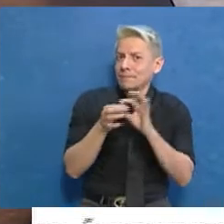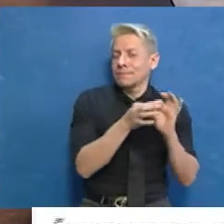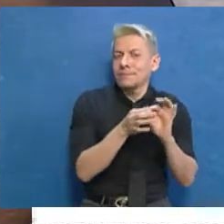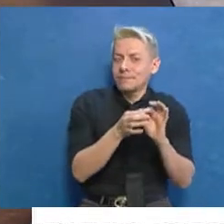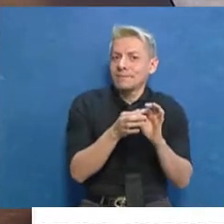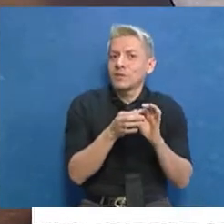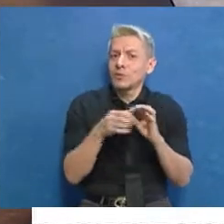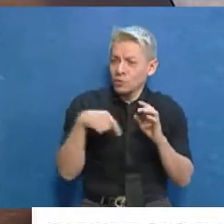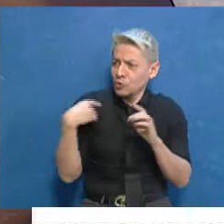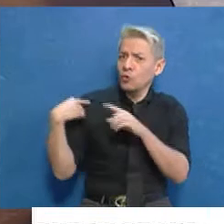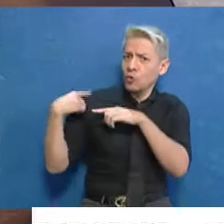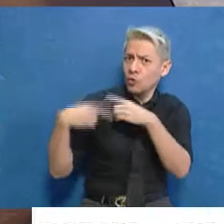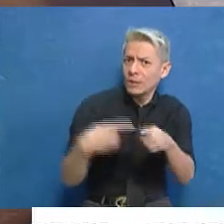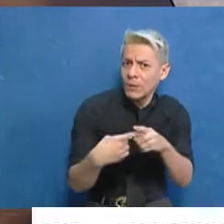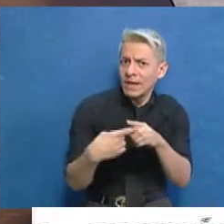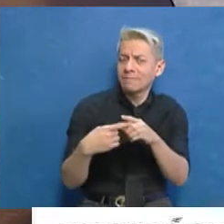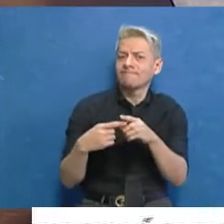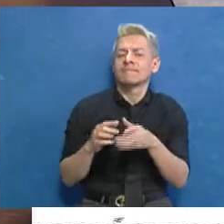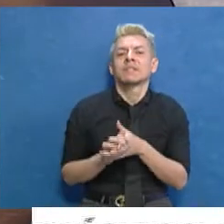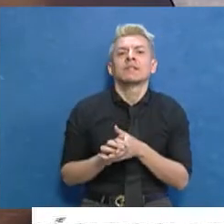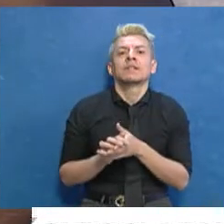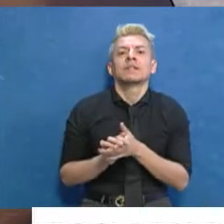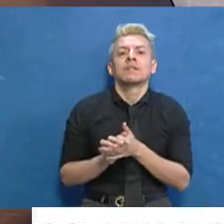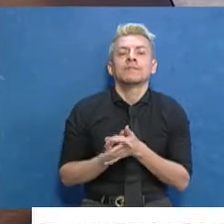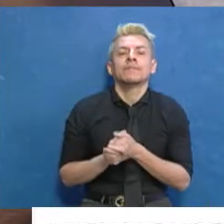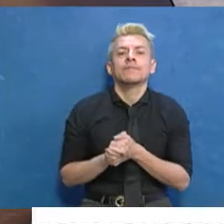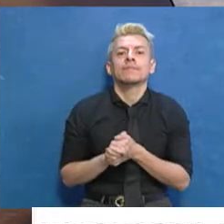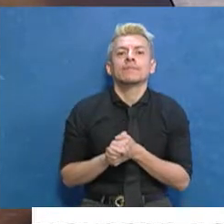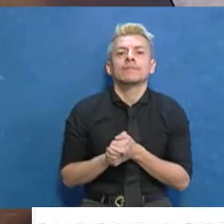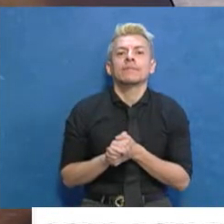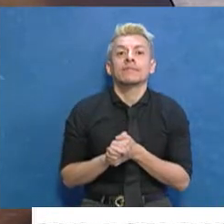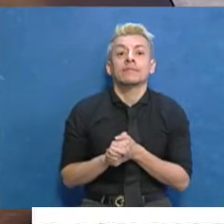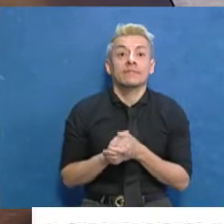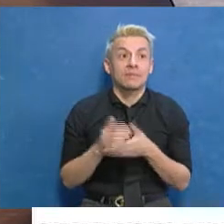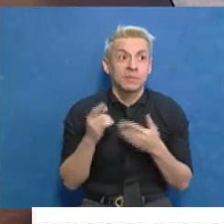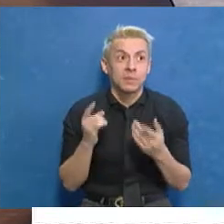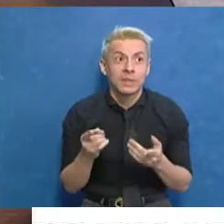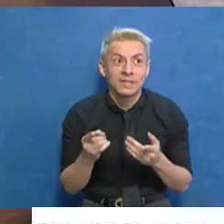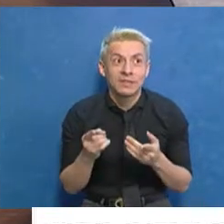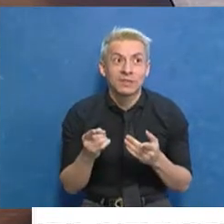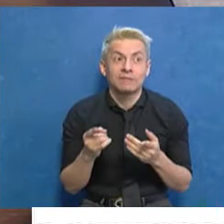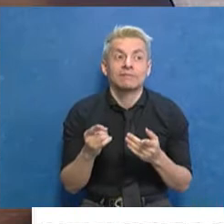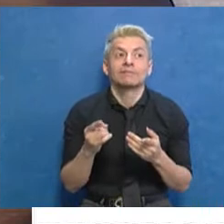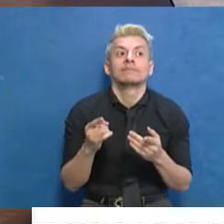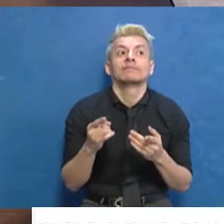seguimos esa línea, donde creo que ha sido, que por eso los medios nuestros son